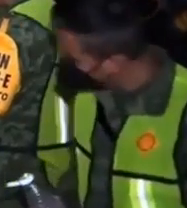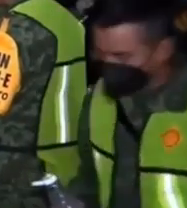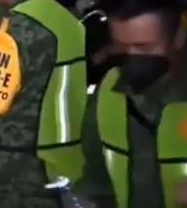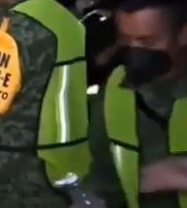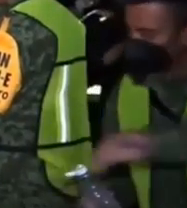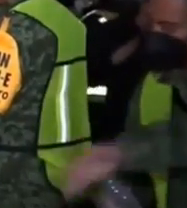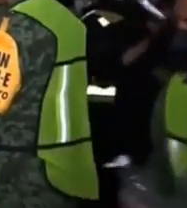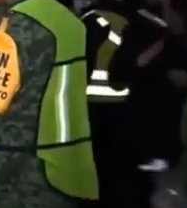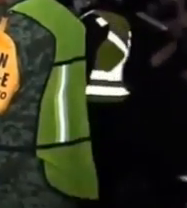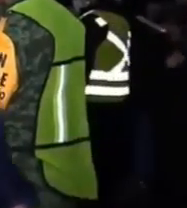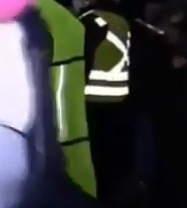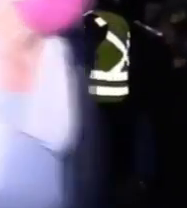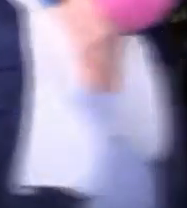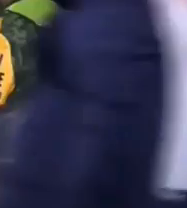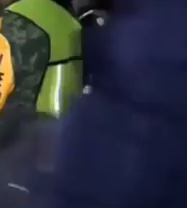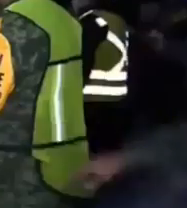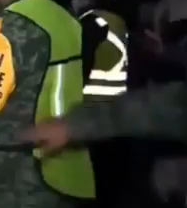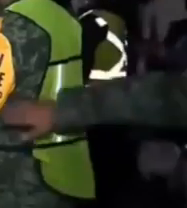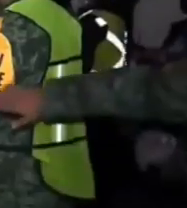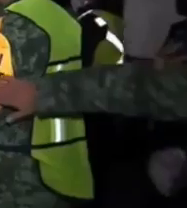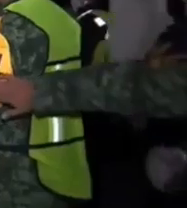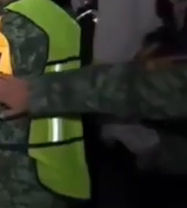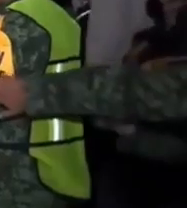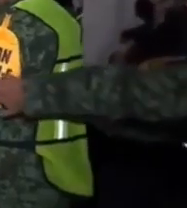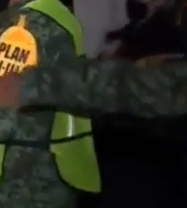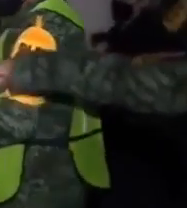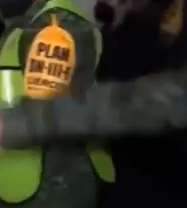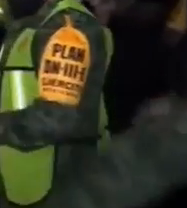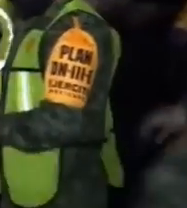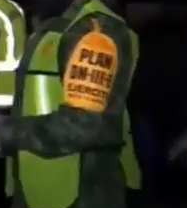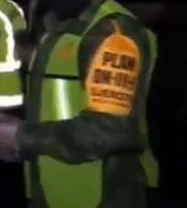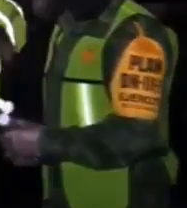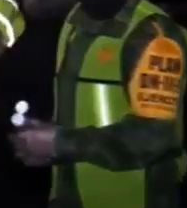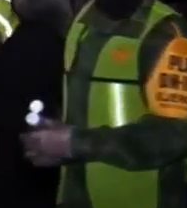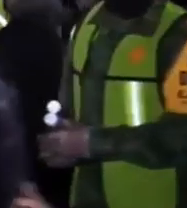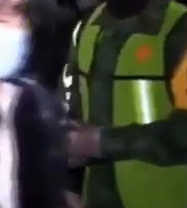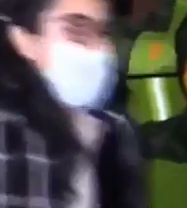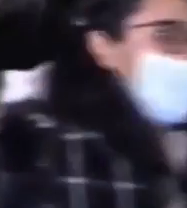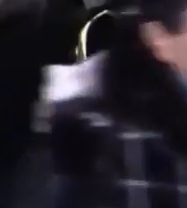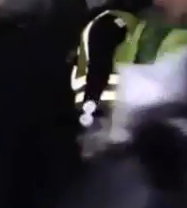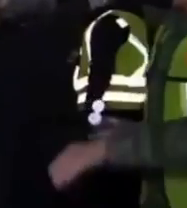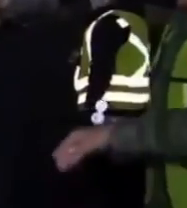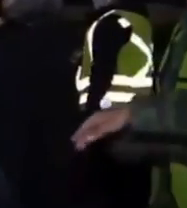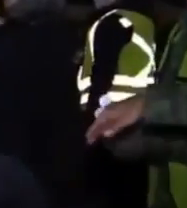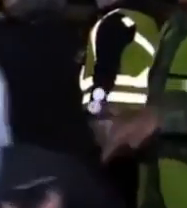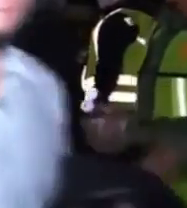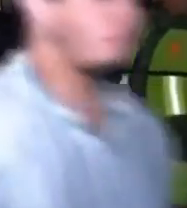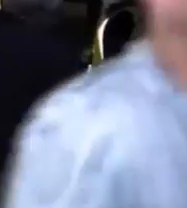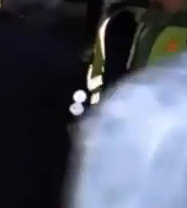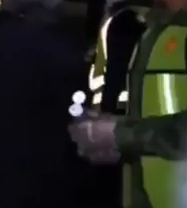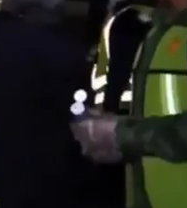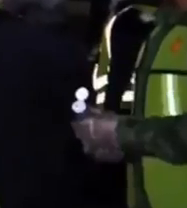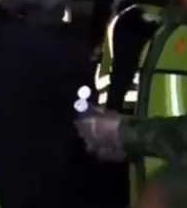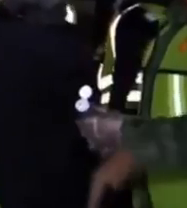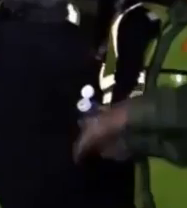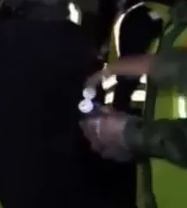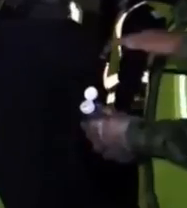Y aquí ya vamos observando el arribo. Como ustedes saben, hubo escala en Irlanda y en Canadá, así que fue un viaje